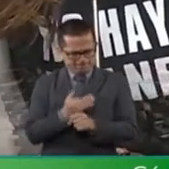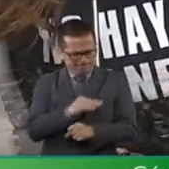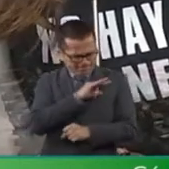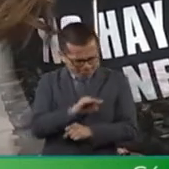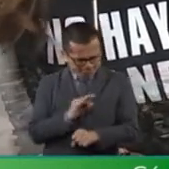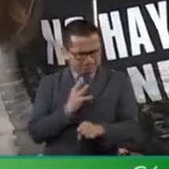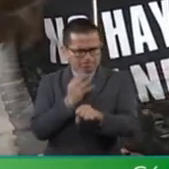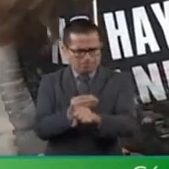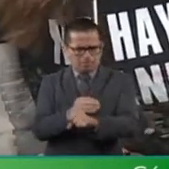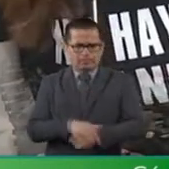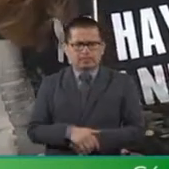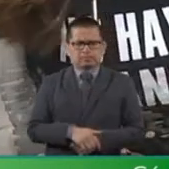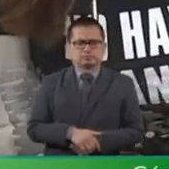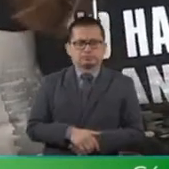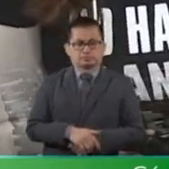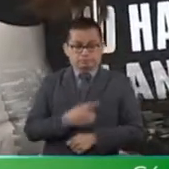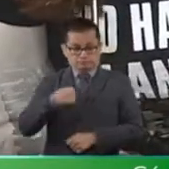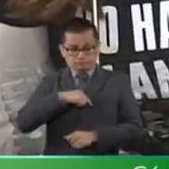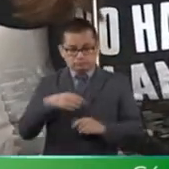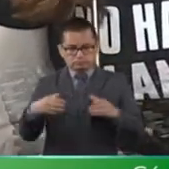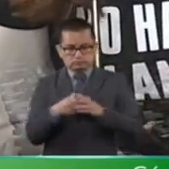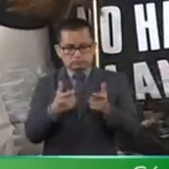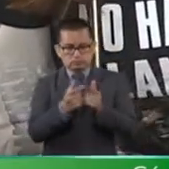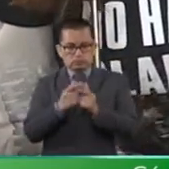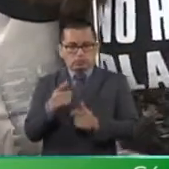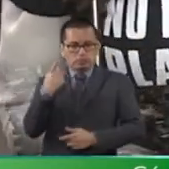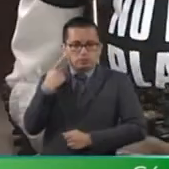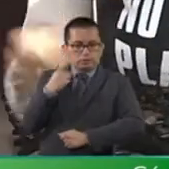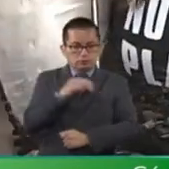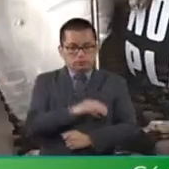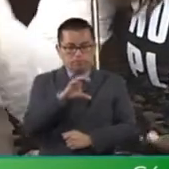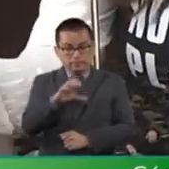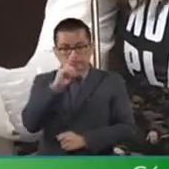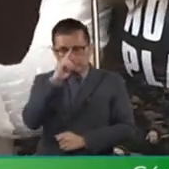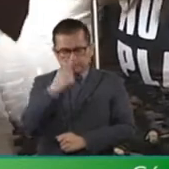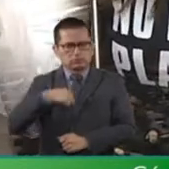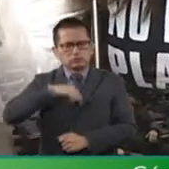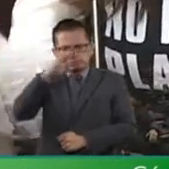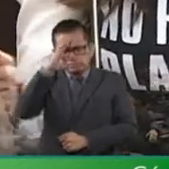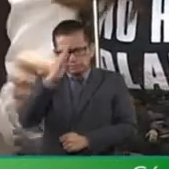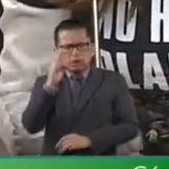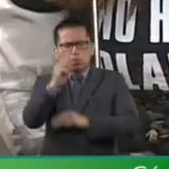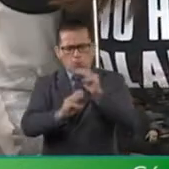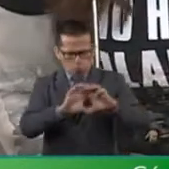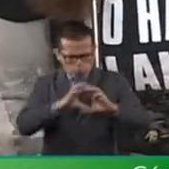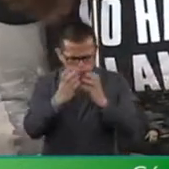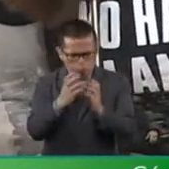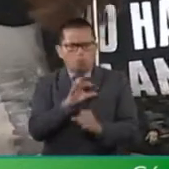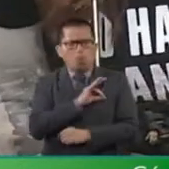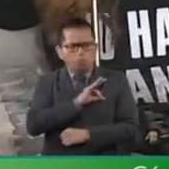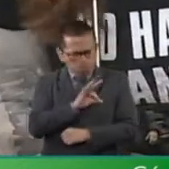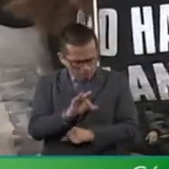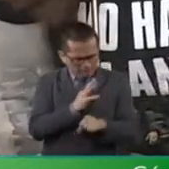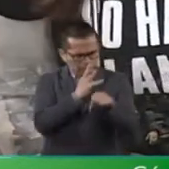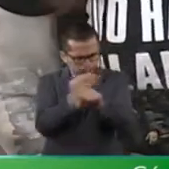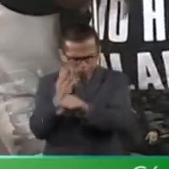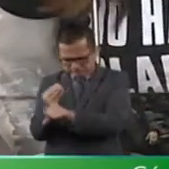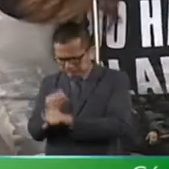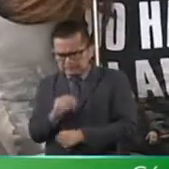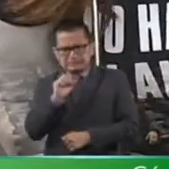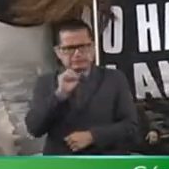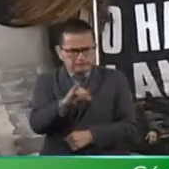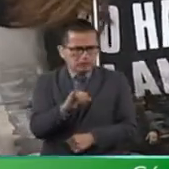En Movimiento Ciudadano creemos que otro rumbo todavía es posible. Uno con propuestas y con ideas, con ciencia y